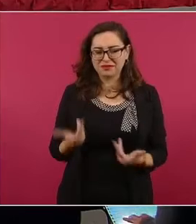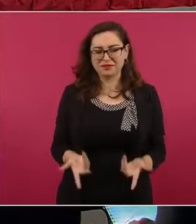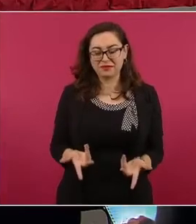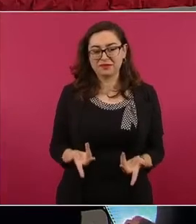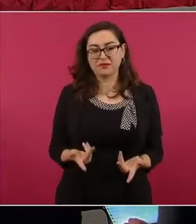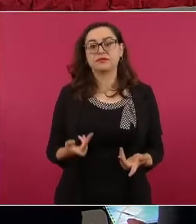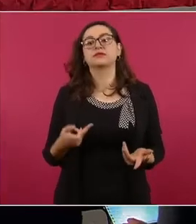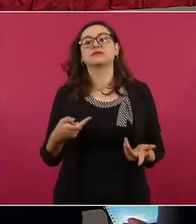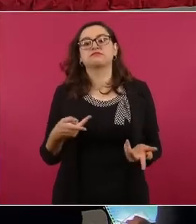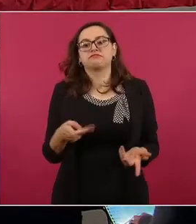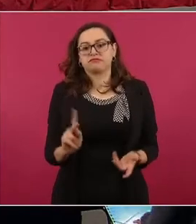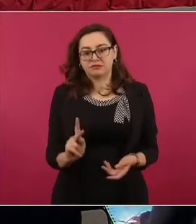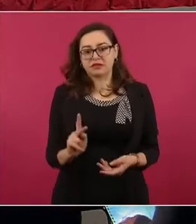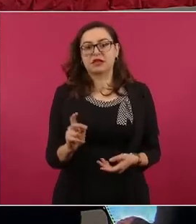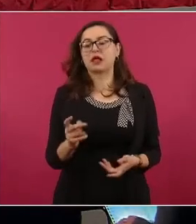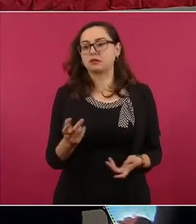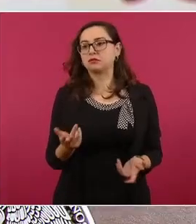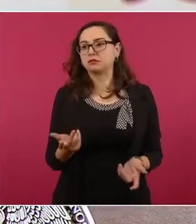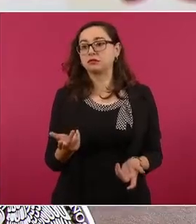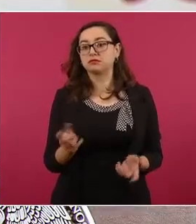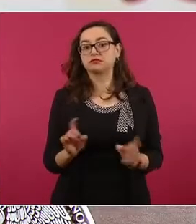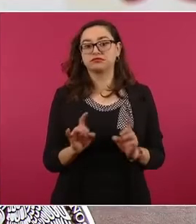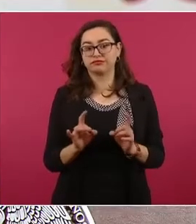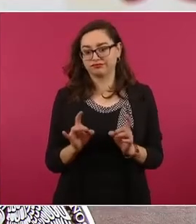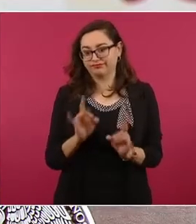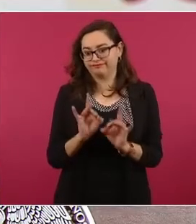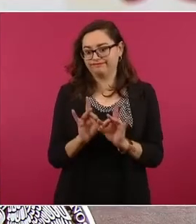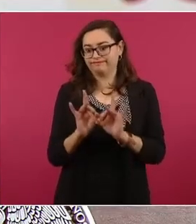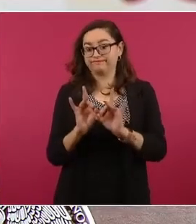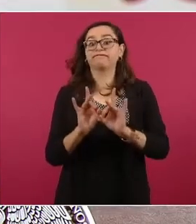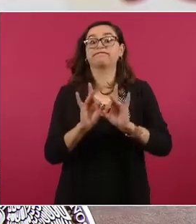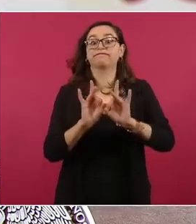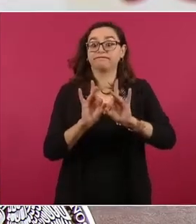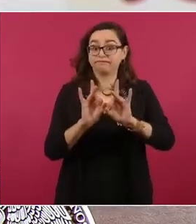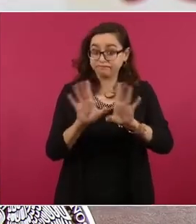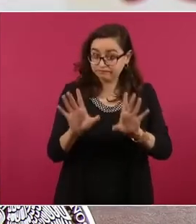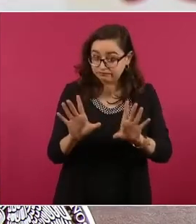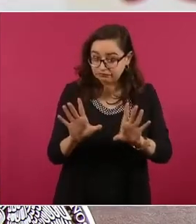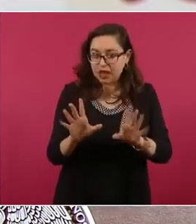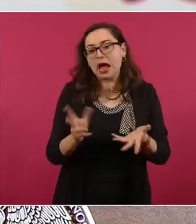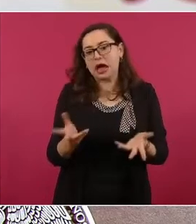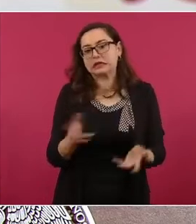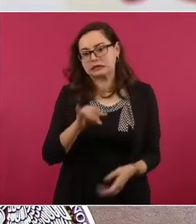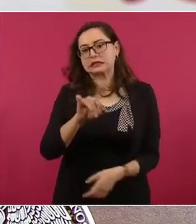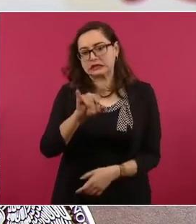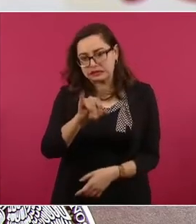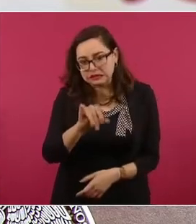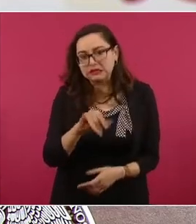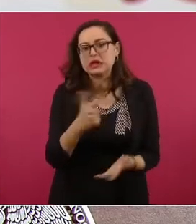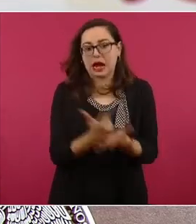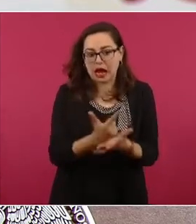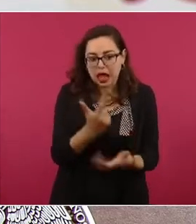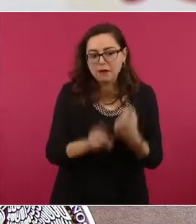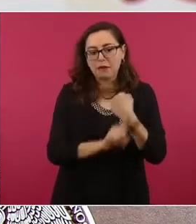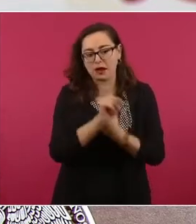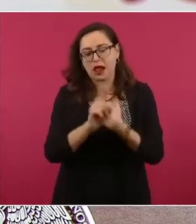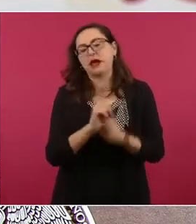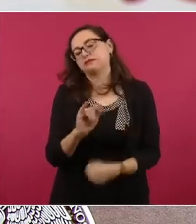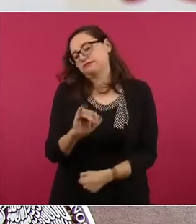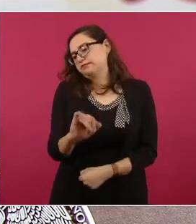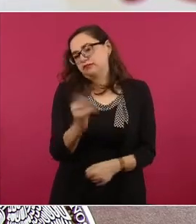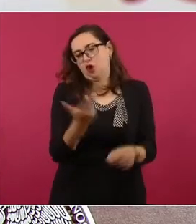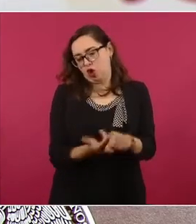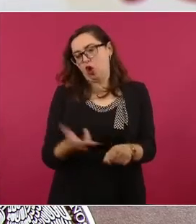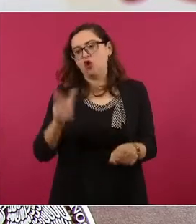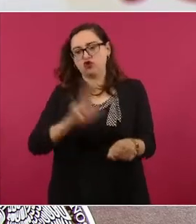los mecanismos de vinculación a otros servicios que pudieran ser necesarios en condiciones de riesgo para que